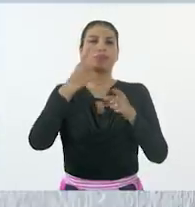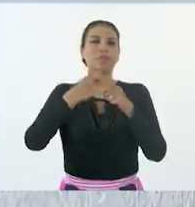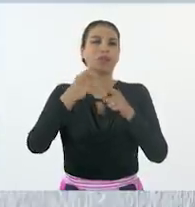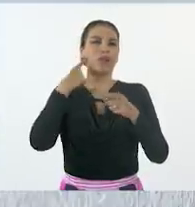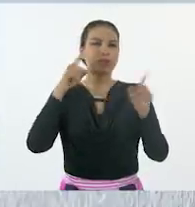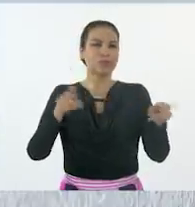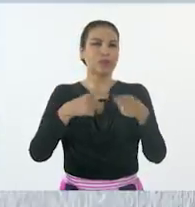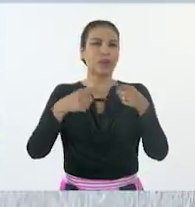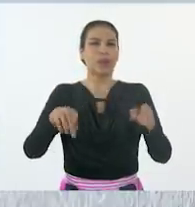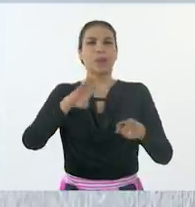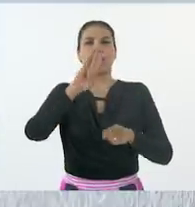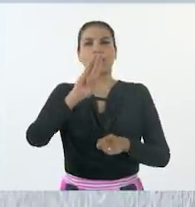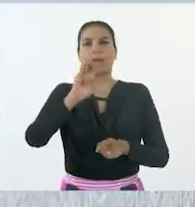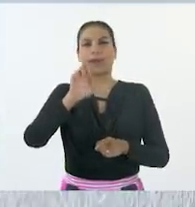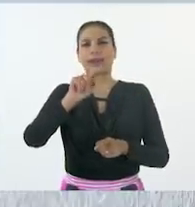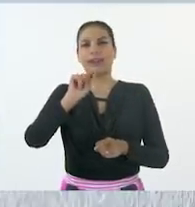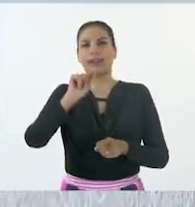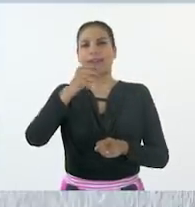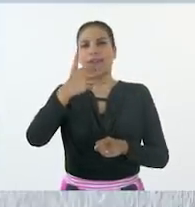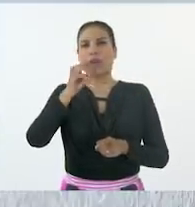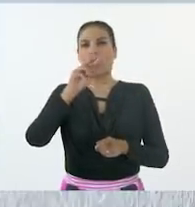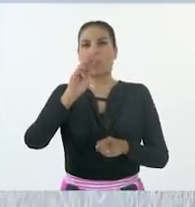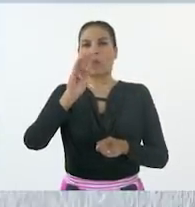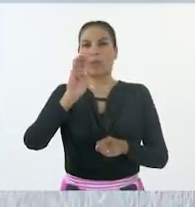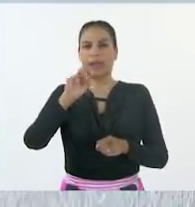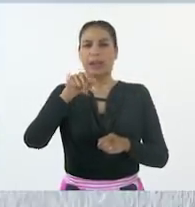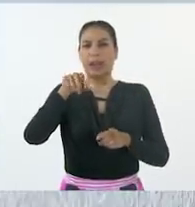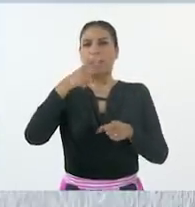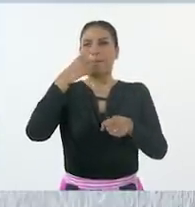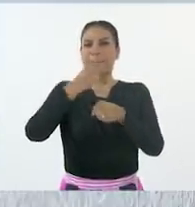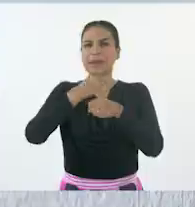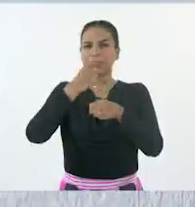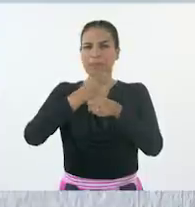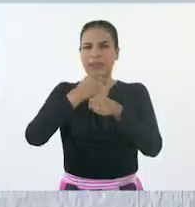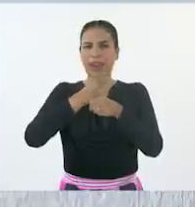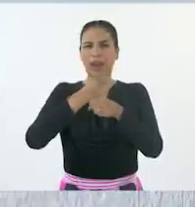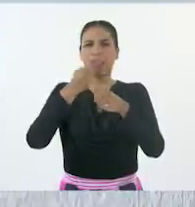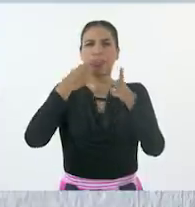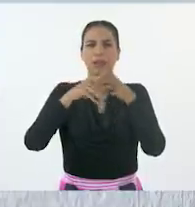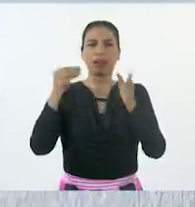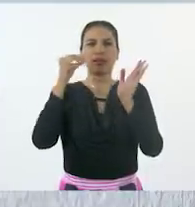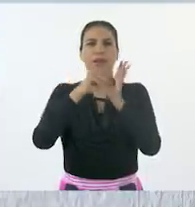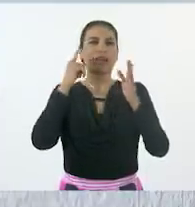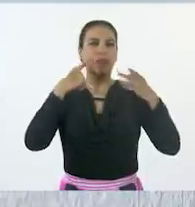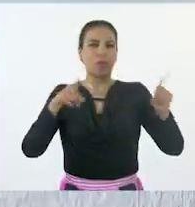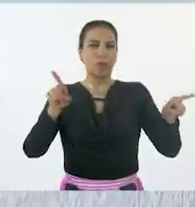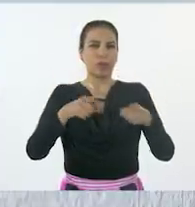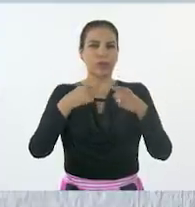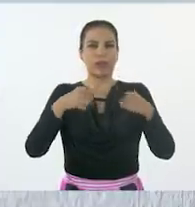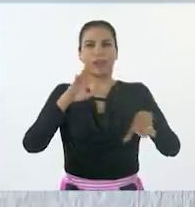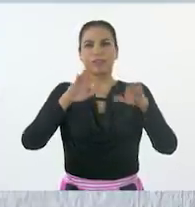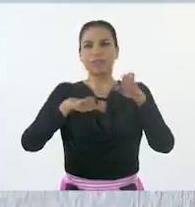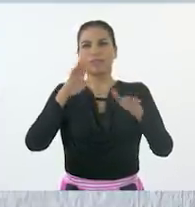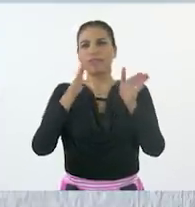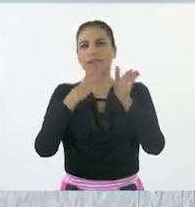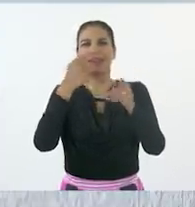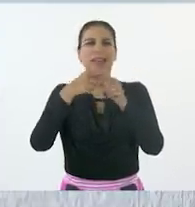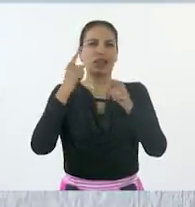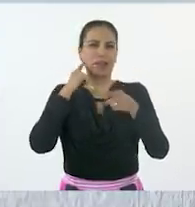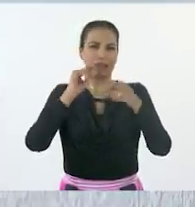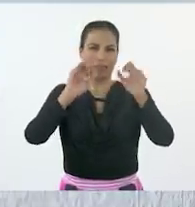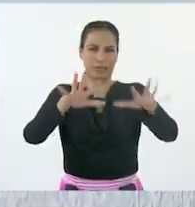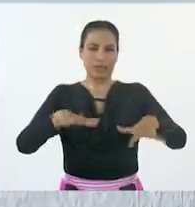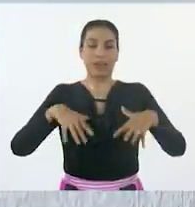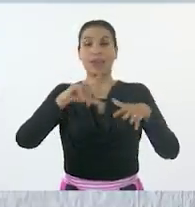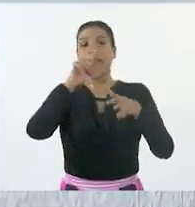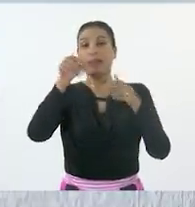de Beethoven, ya que este compositor es el primero que empieza a incluir los instrumentos de percusión en sus sinfonías. De